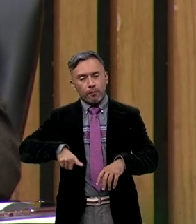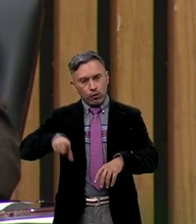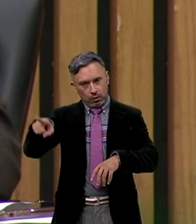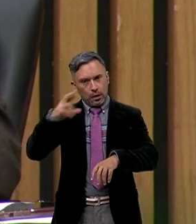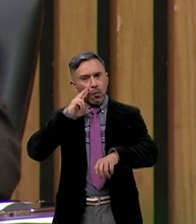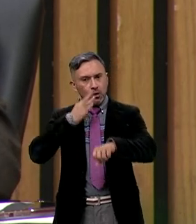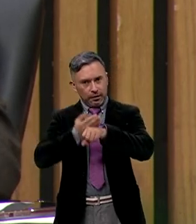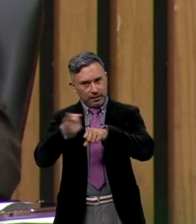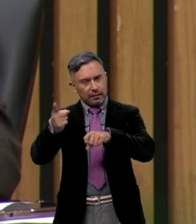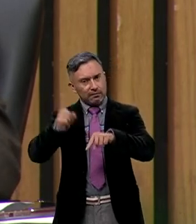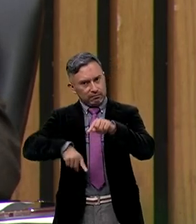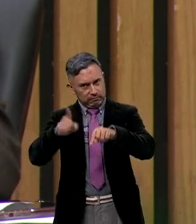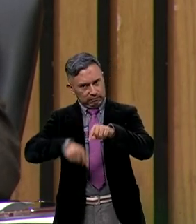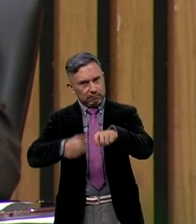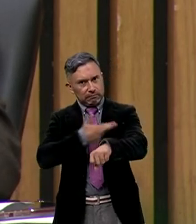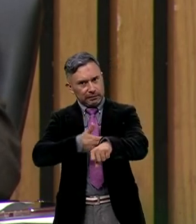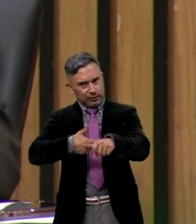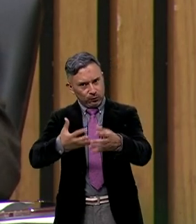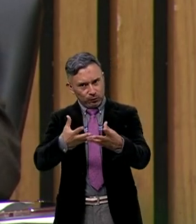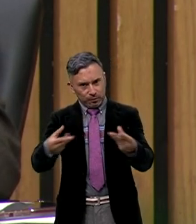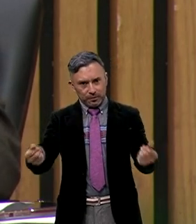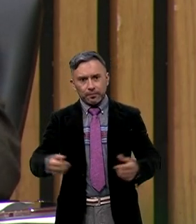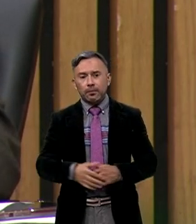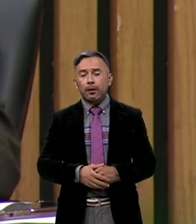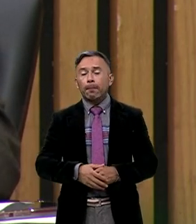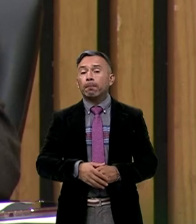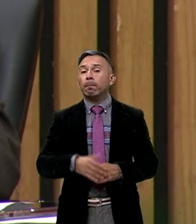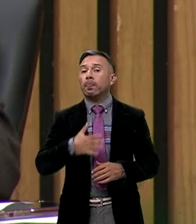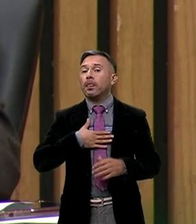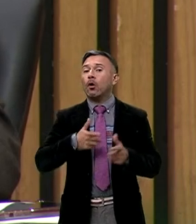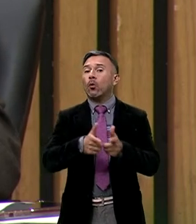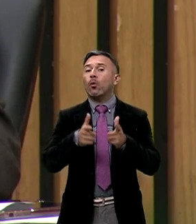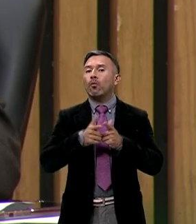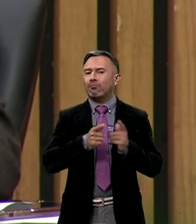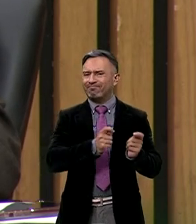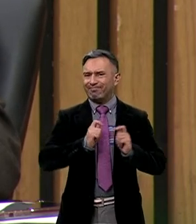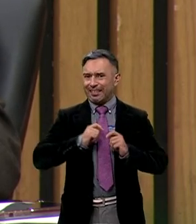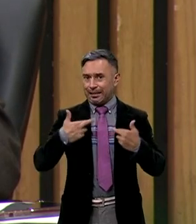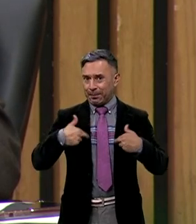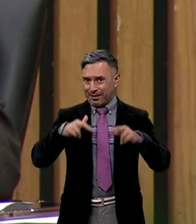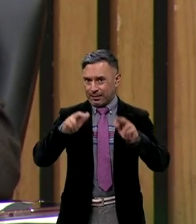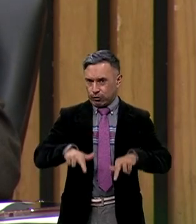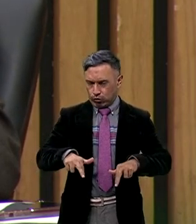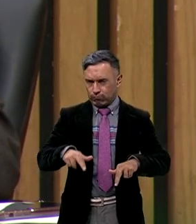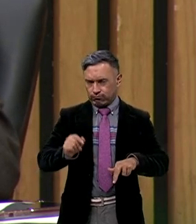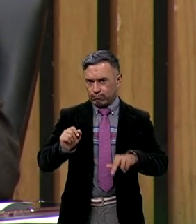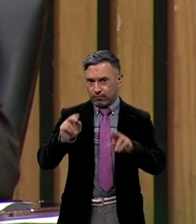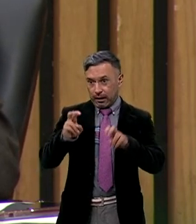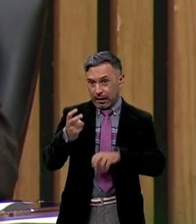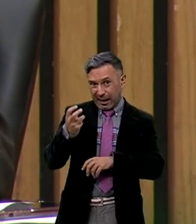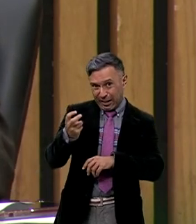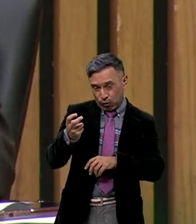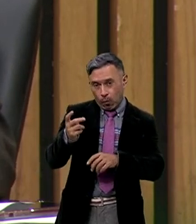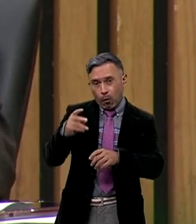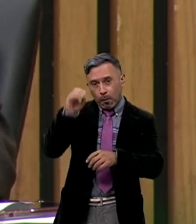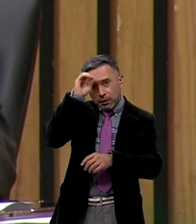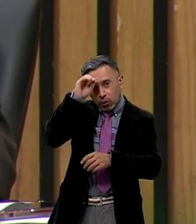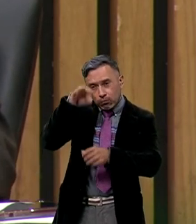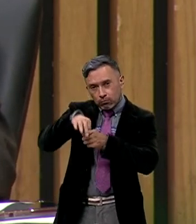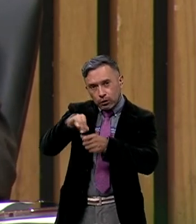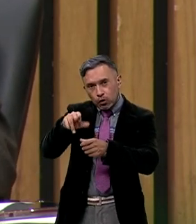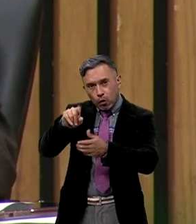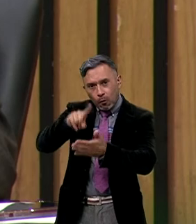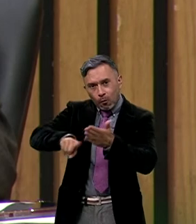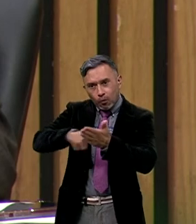represento y en él nos apostamos optimistas en cuanto a este tipo de ejercicios pero sobre todo